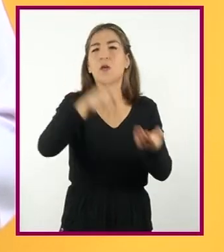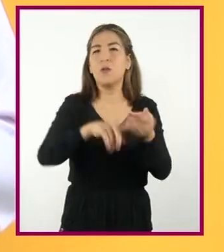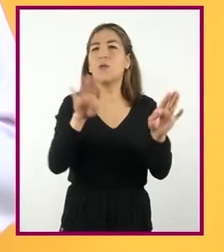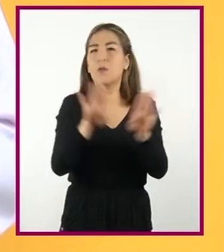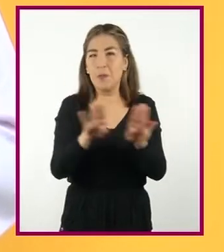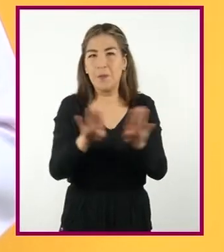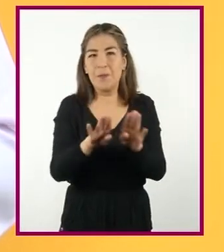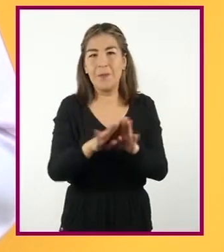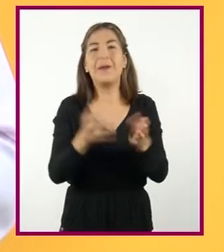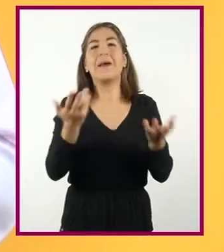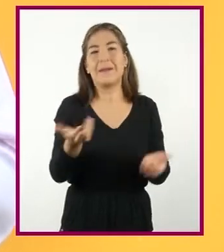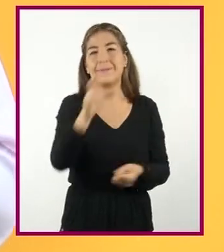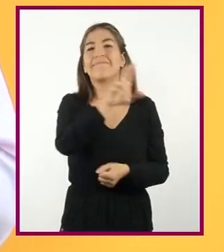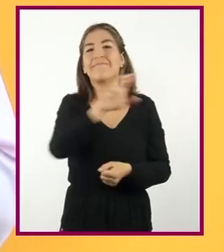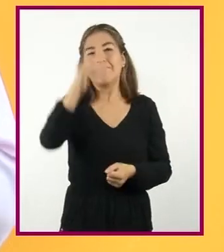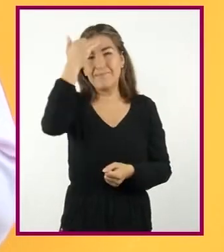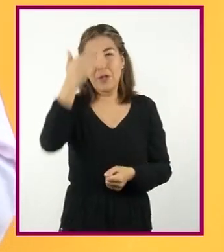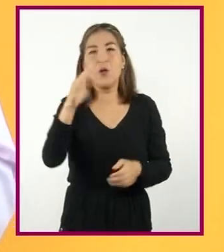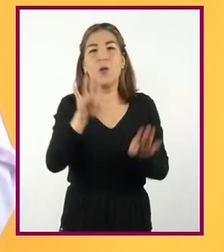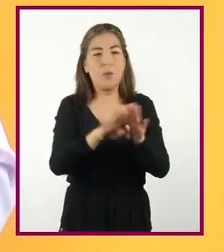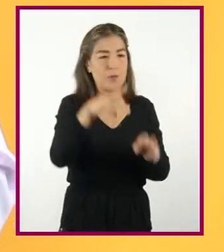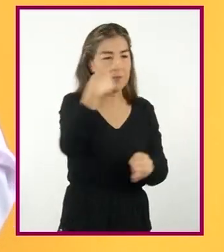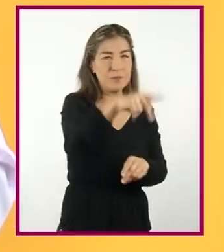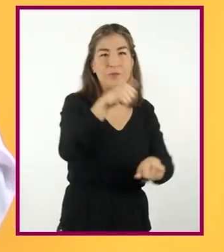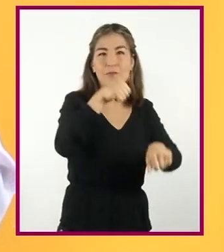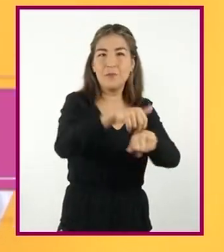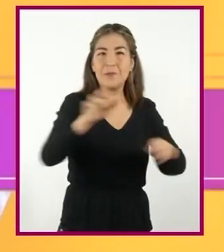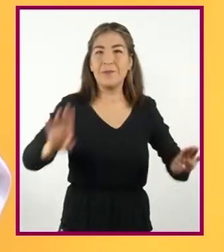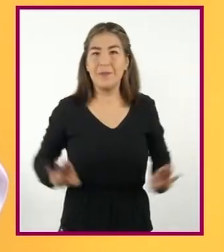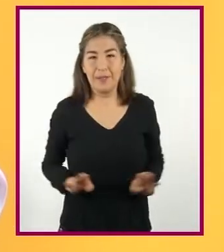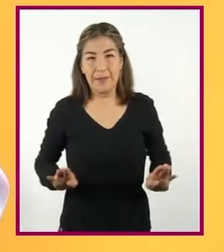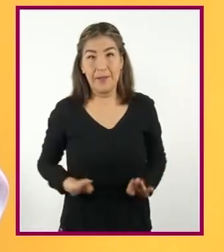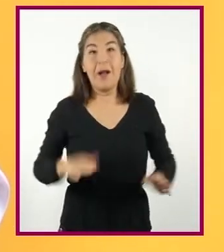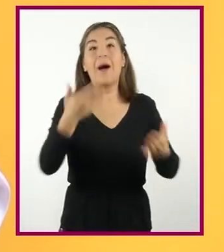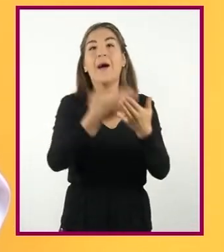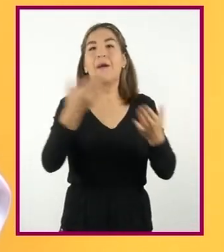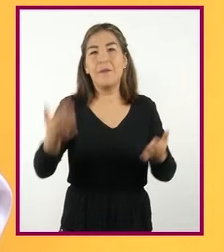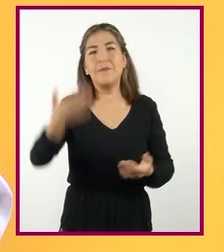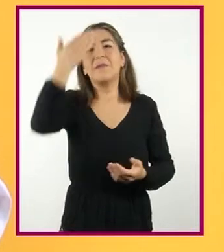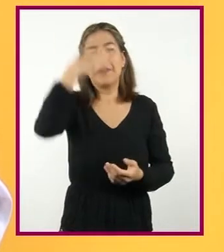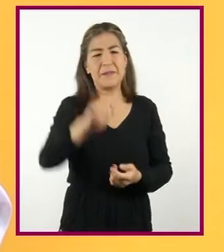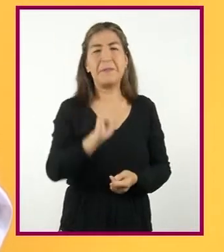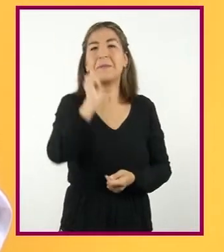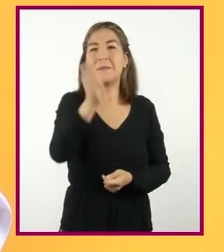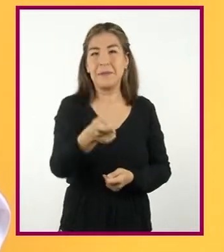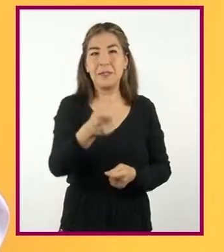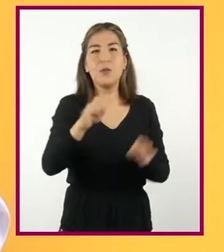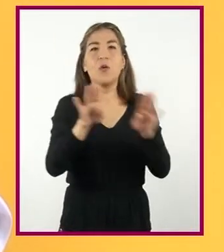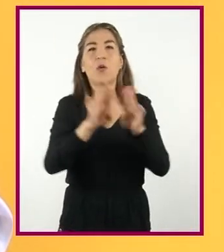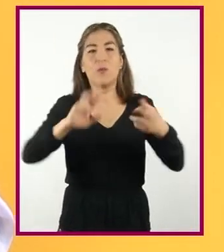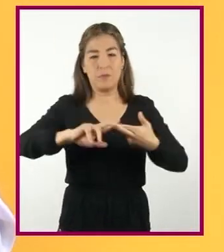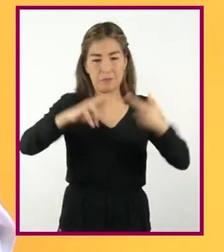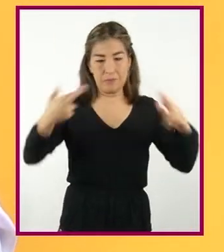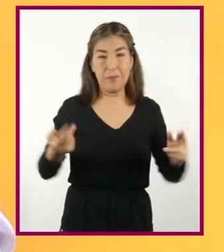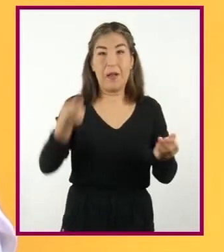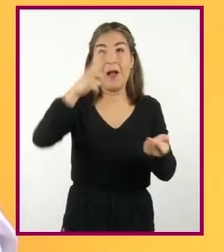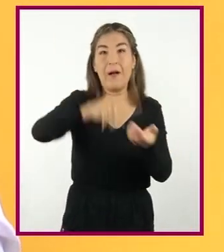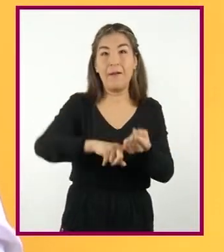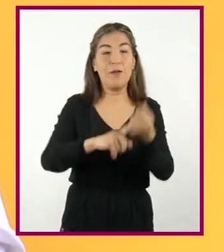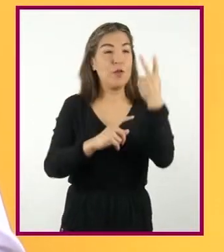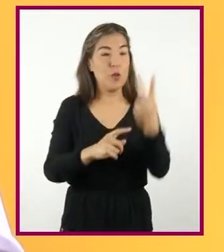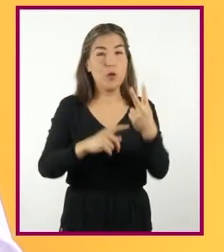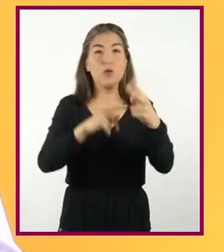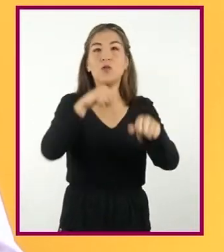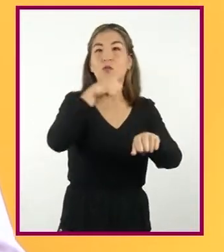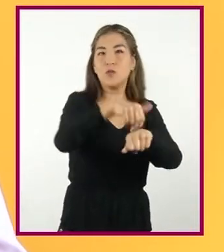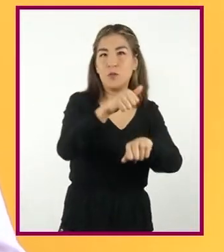del reconocimiento de sus propiedades. Ahora sabemos que la proporcionalidad es la relación que existe entre dos